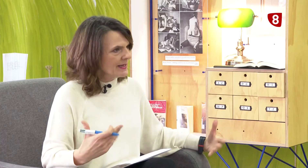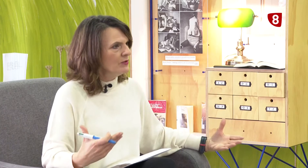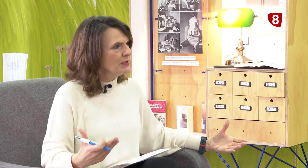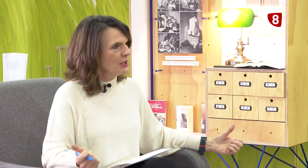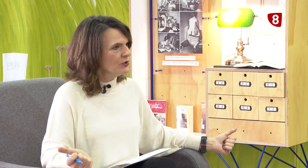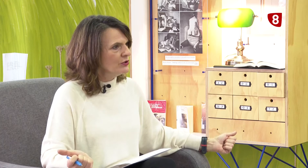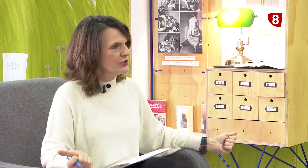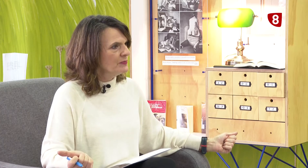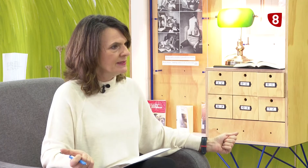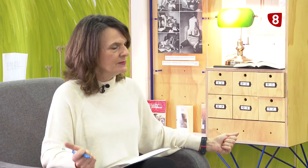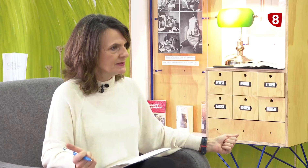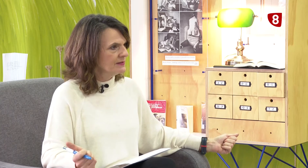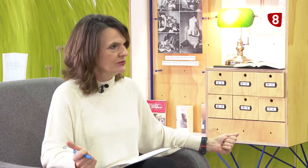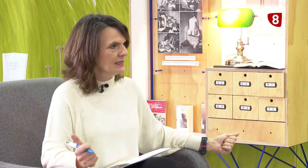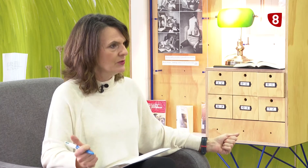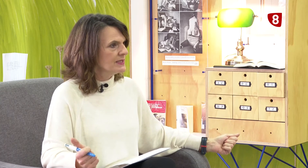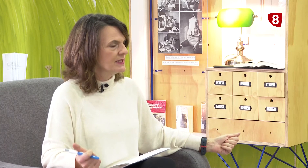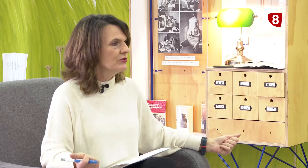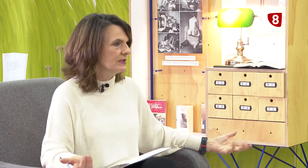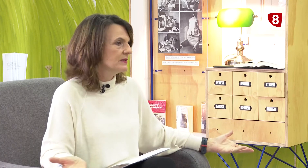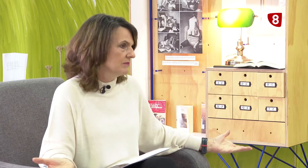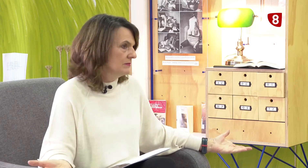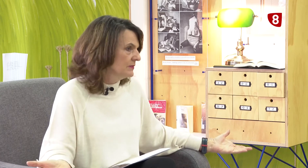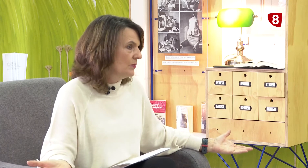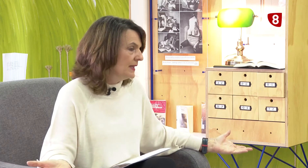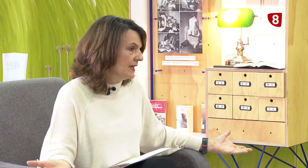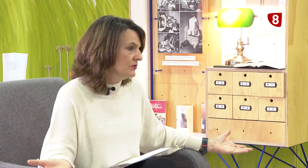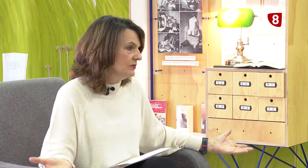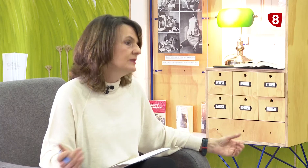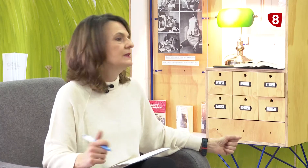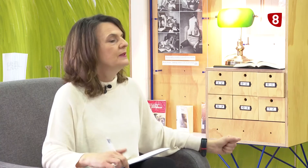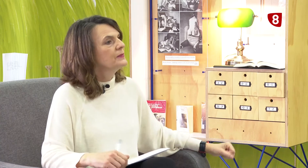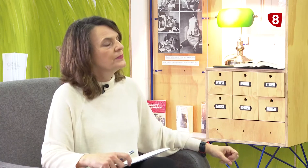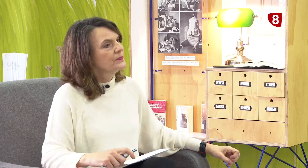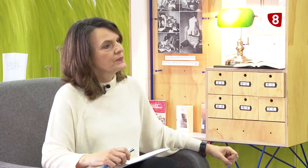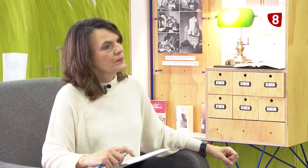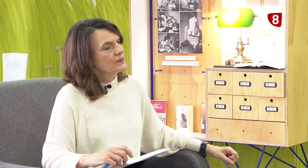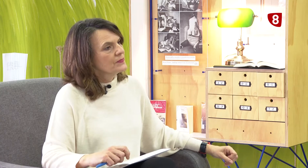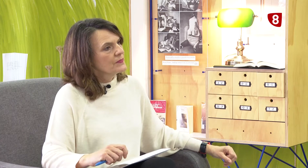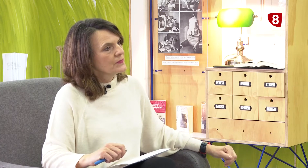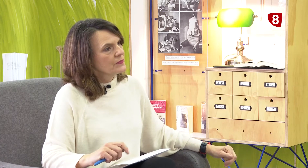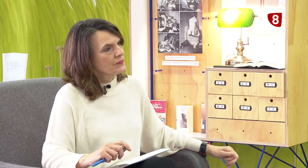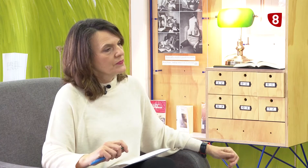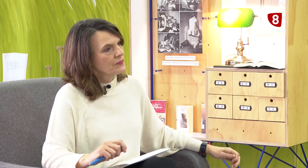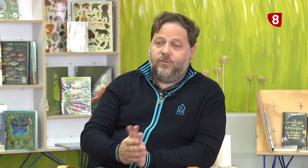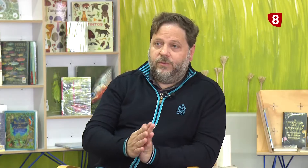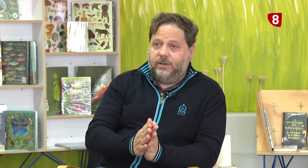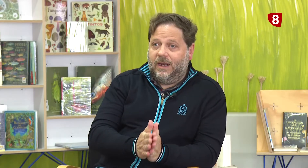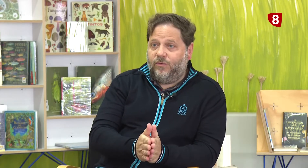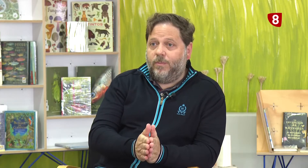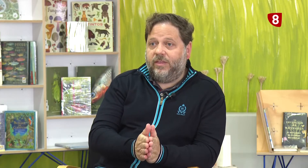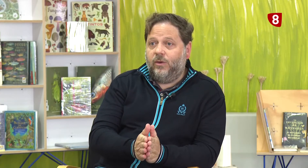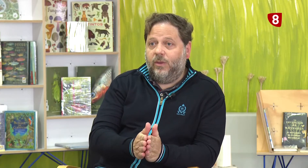llegar a un nivel C2 para interpretación de la lengua de signos es complicado, ¿no? Es complicado porque no solamente es la parte